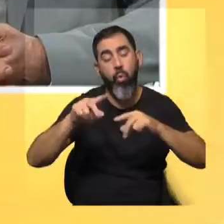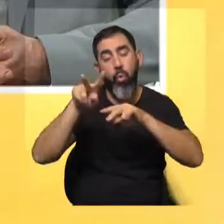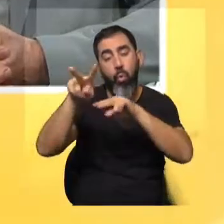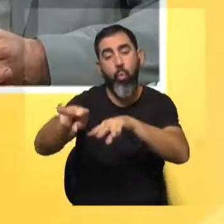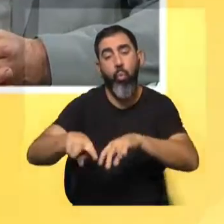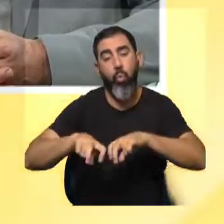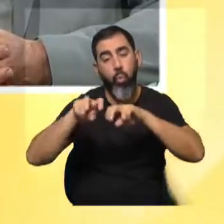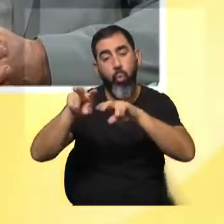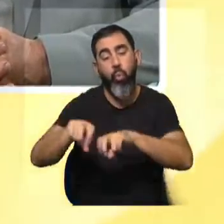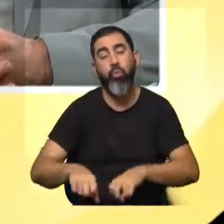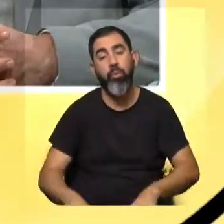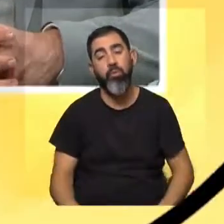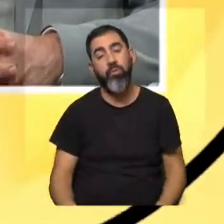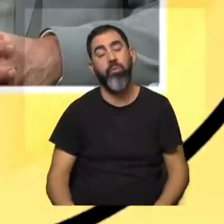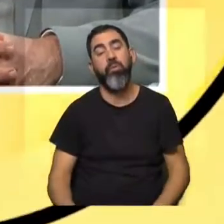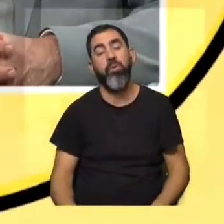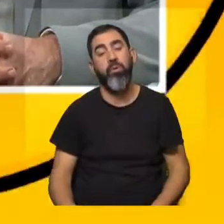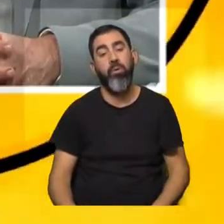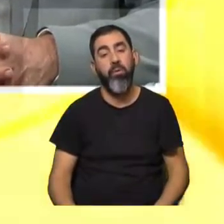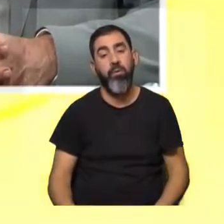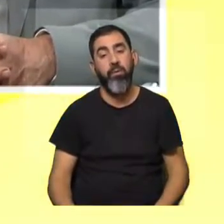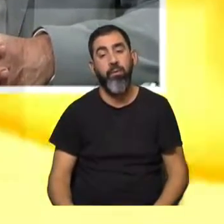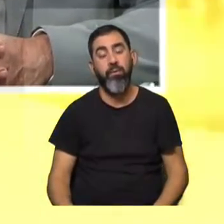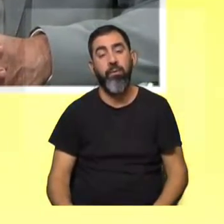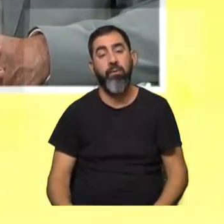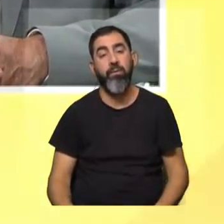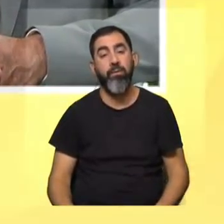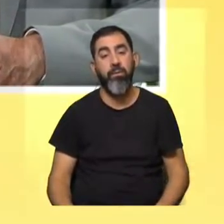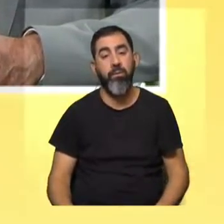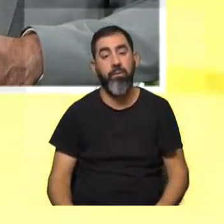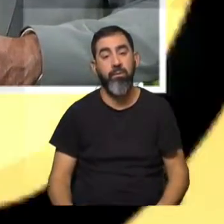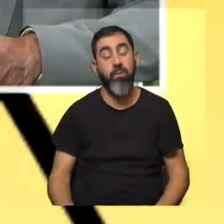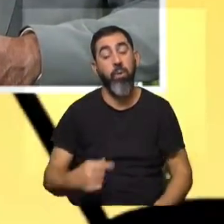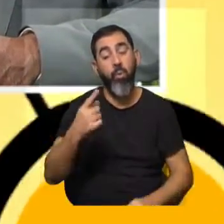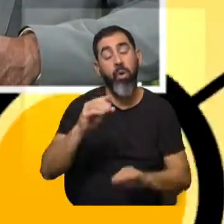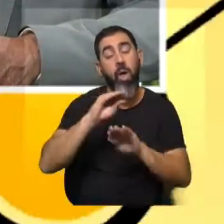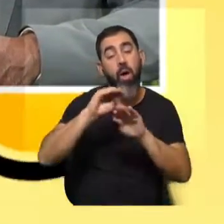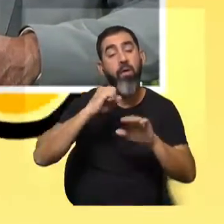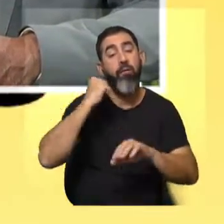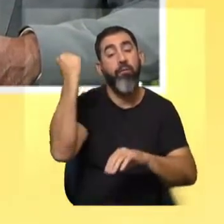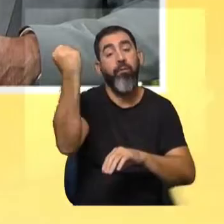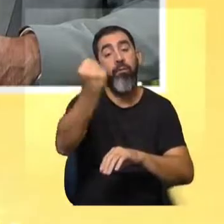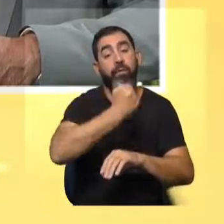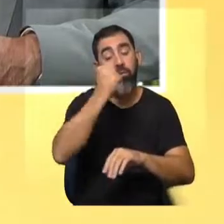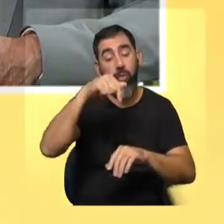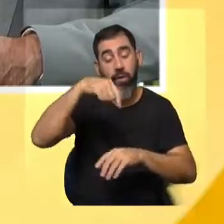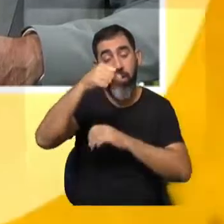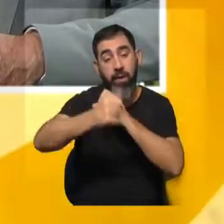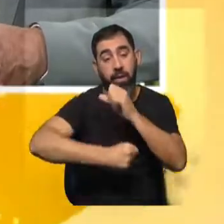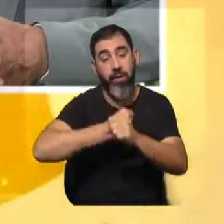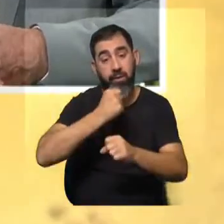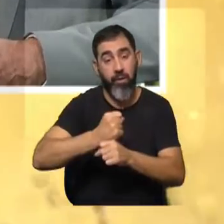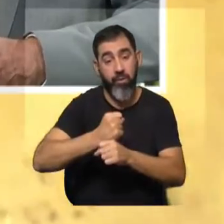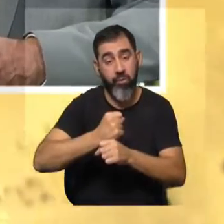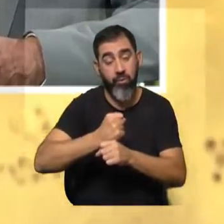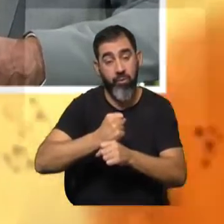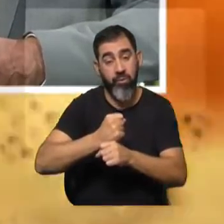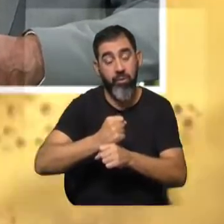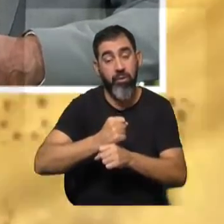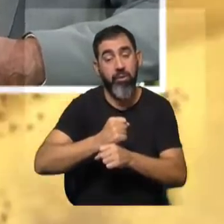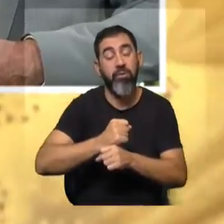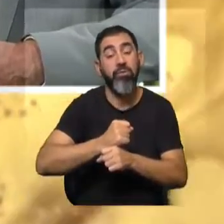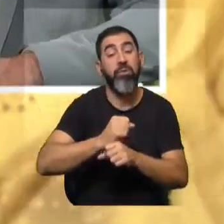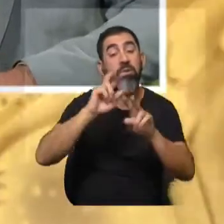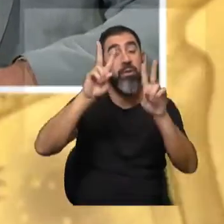agropecuarios. Ya, ahí quería llegar y en los últimos minutos, porque uno de los anuncios más importantes que se hizo este año en materia justamente de zoonosis y